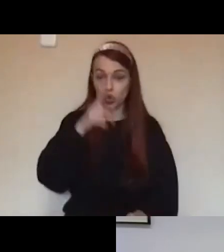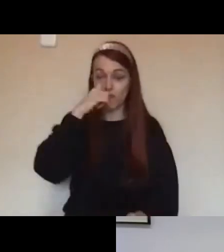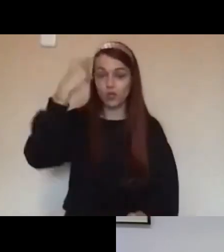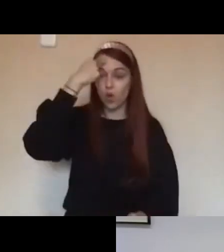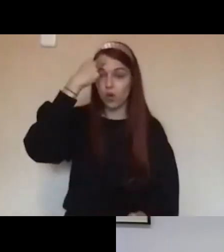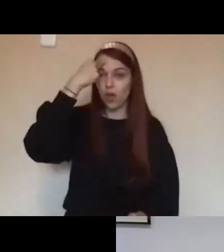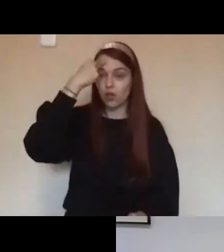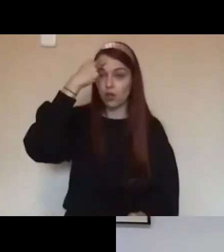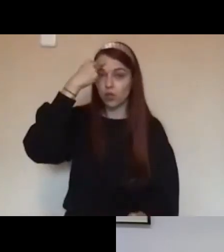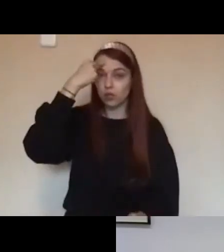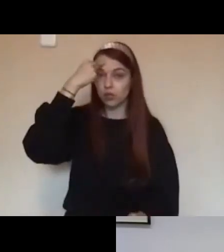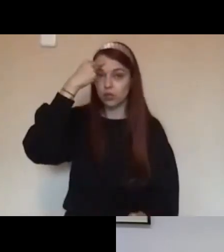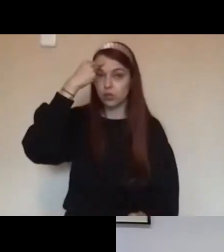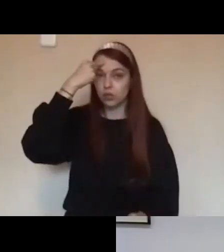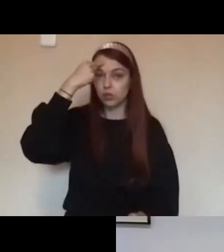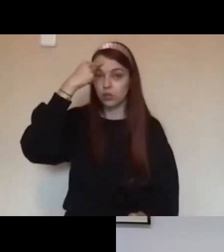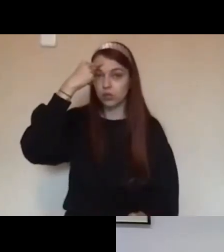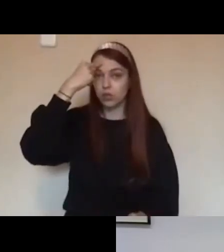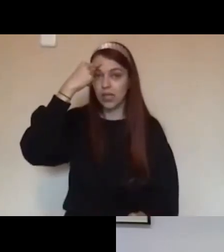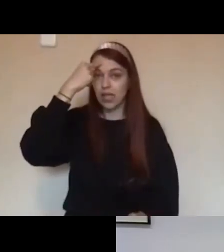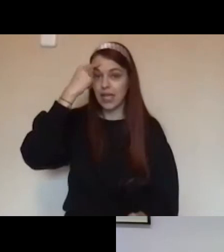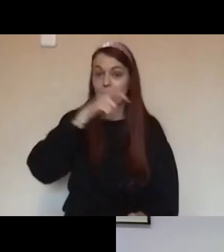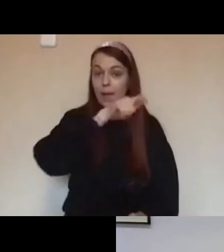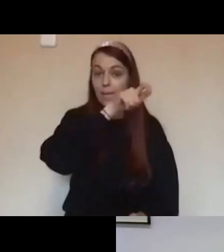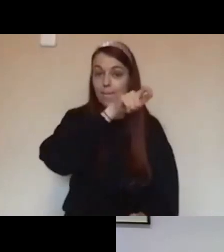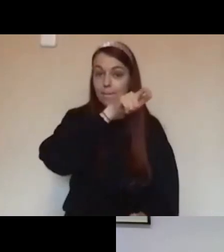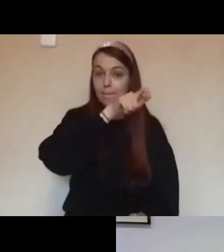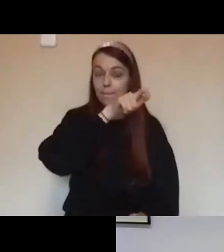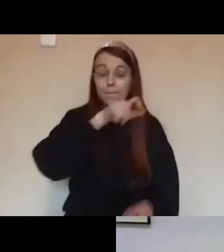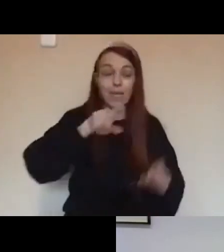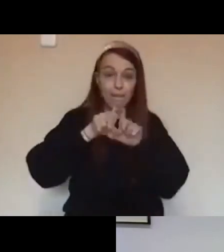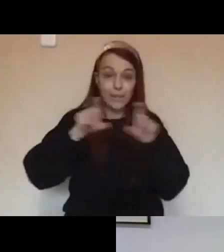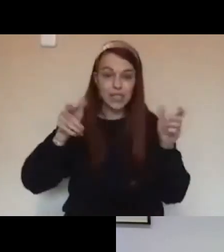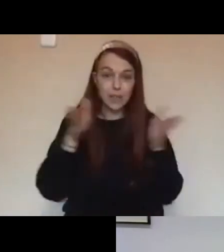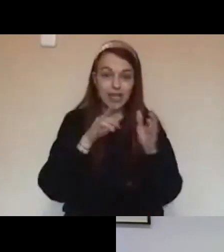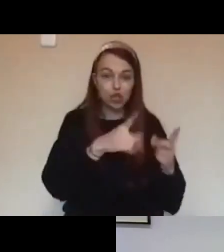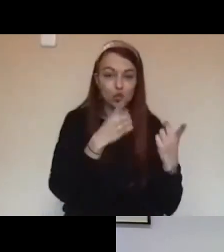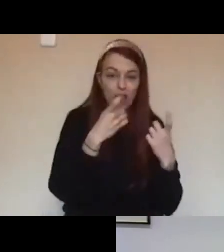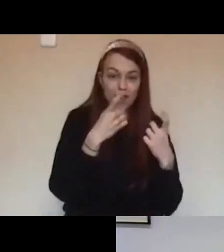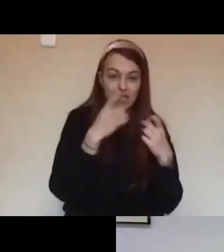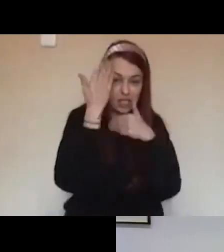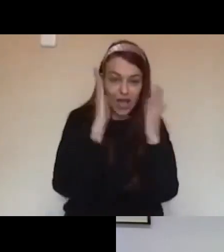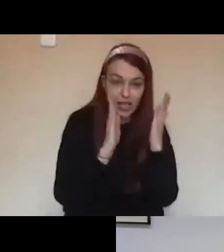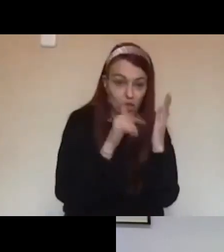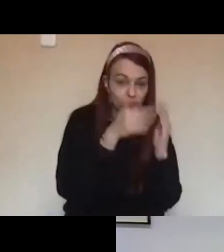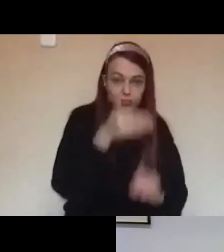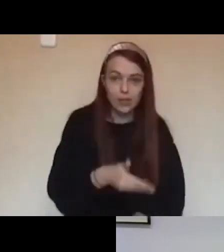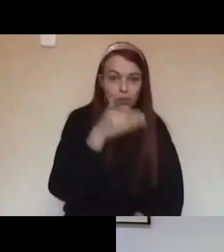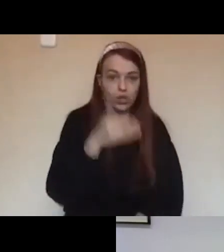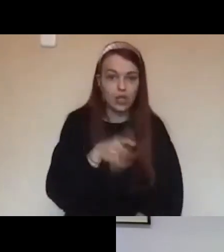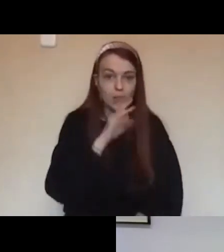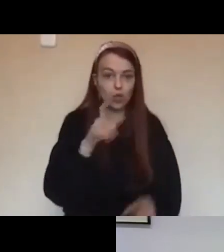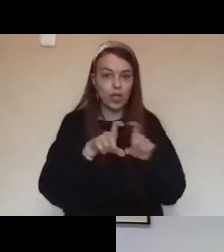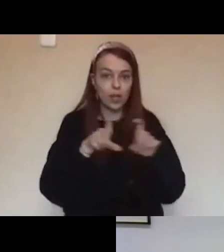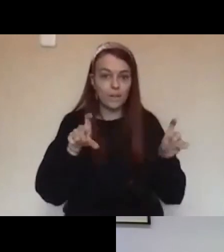es prestar atención a las necesidades de los pequeños negocios y cómo se pueden mover muy rápido y en realidad son muy flexibles